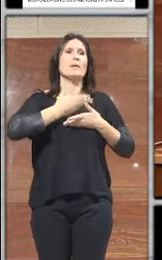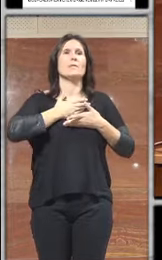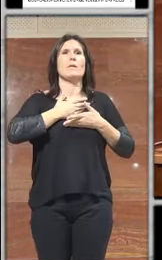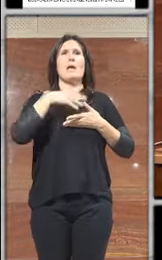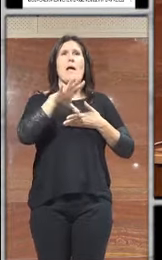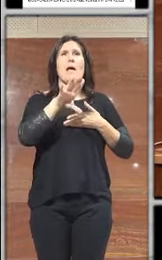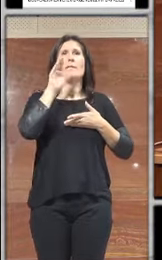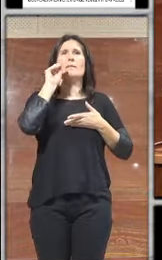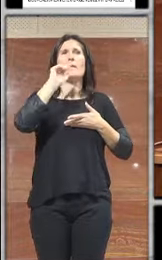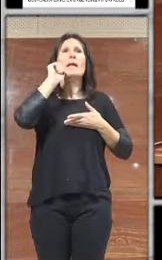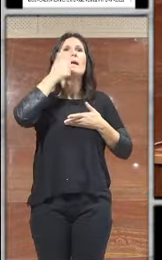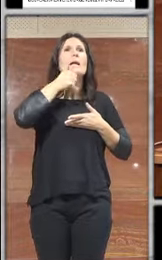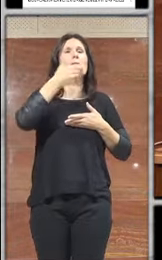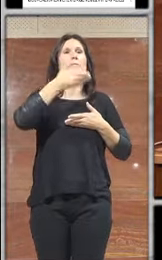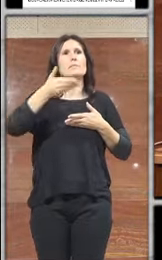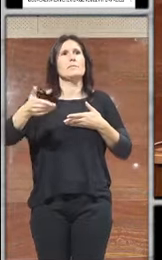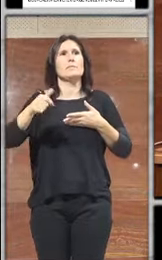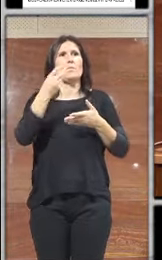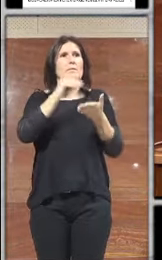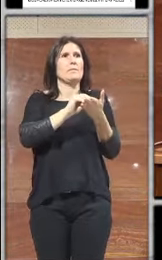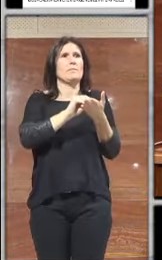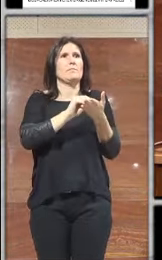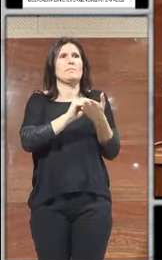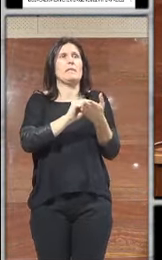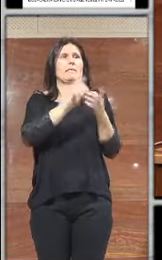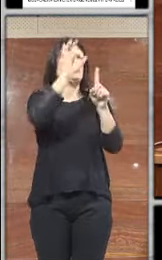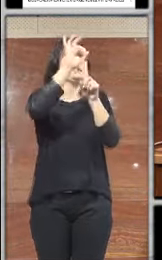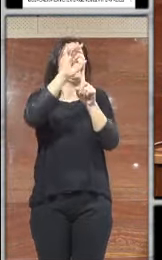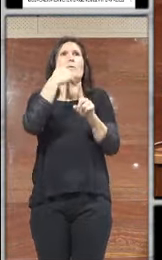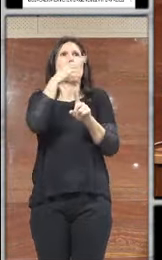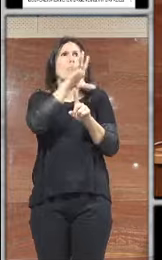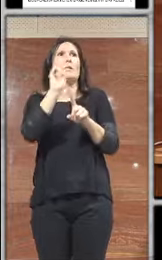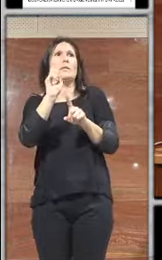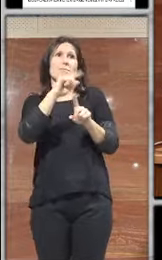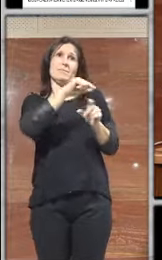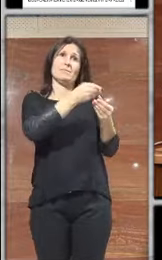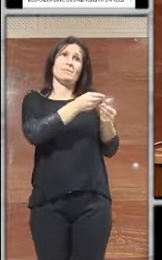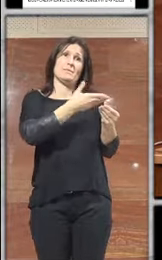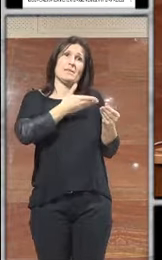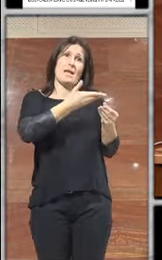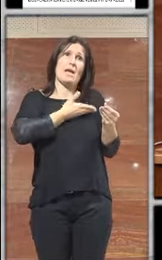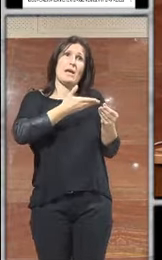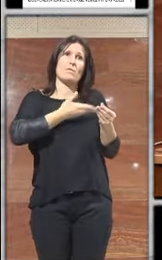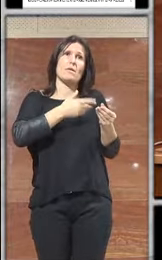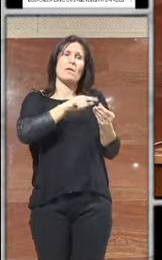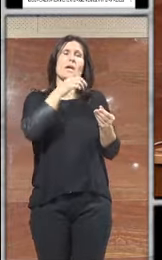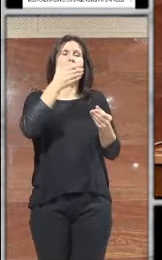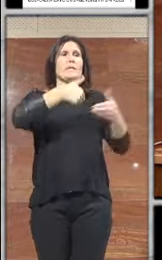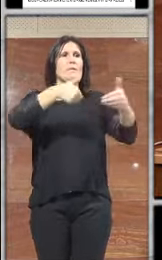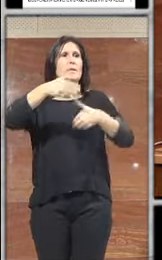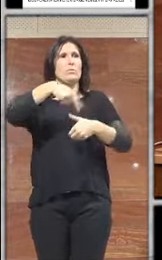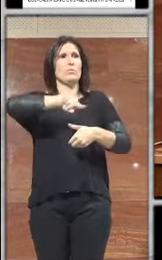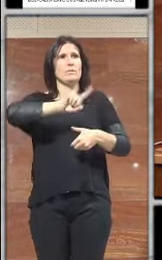físicas que existen porque hay gente que no termina de entender determinadas señales o determinadas cuestiones, pues bueno, pues es algo que se estaba demandando.